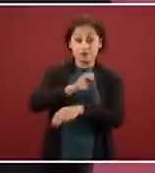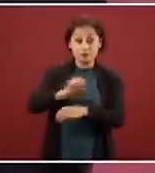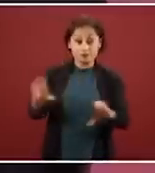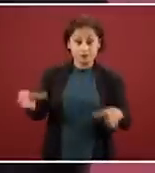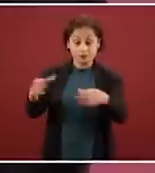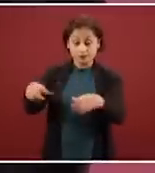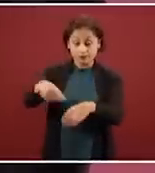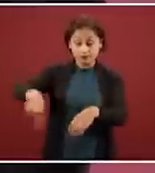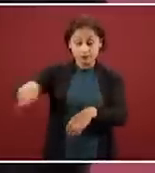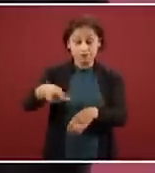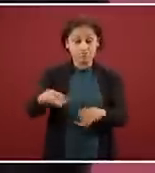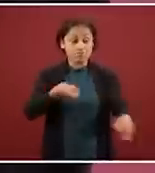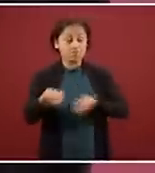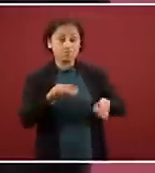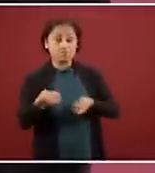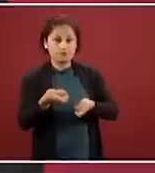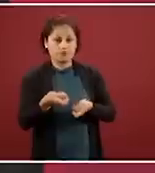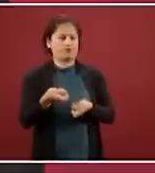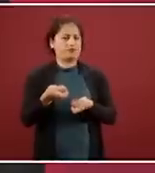Porque eso es gobernar.